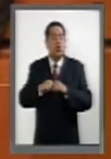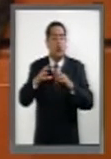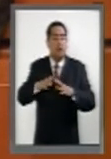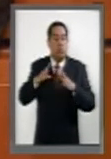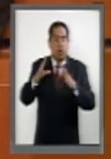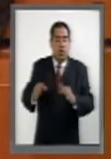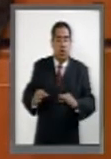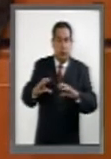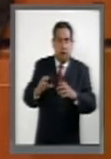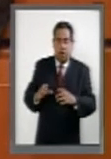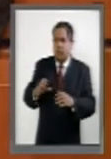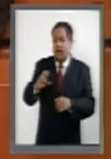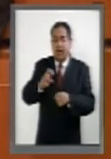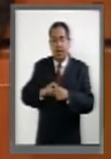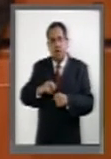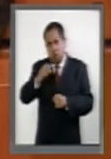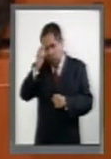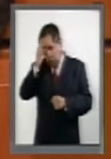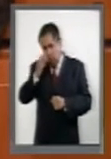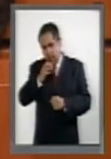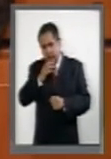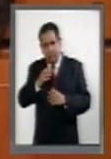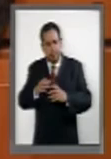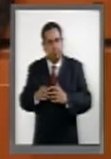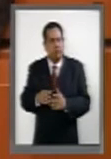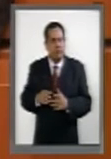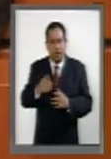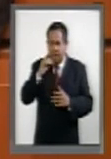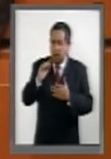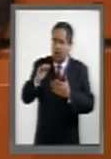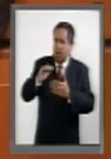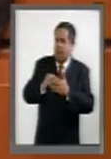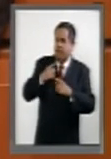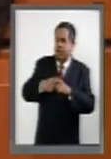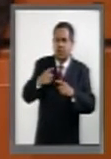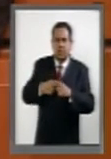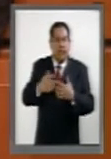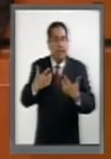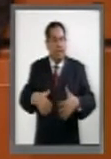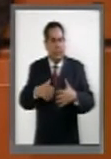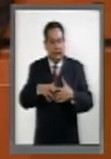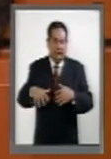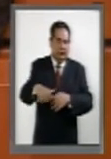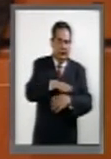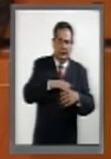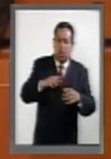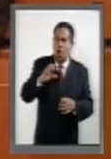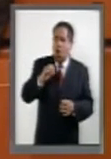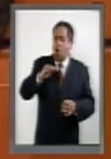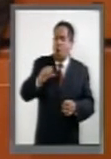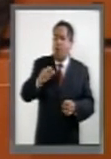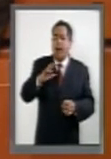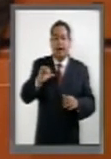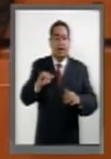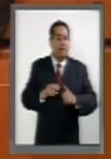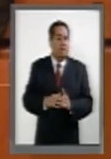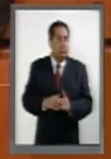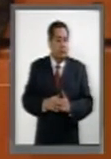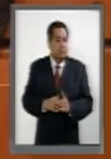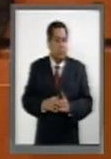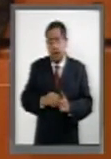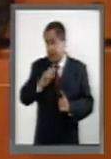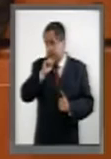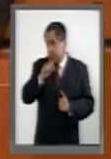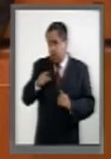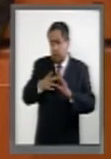Fomento Económico Coahuila para promover la instalación de empresas en la comarca lagunera, también destacó